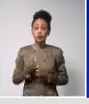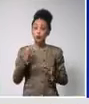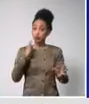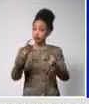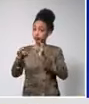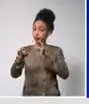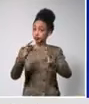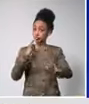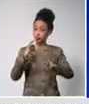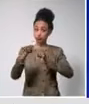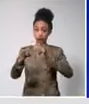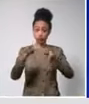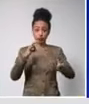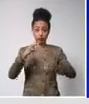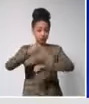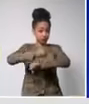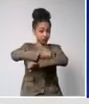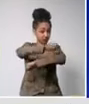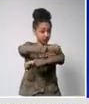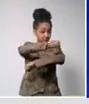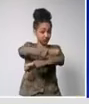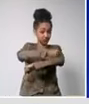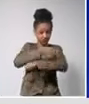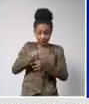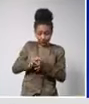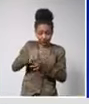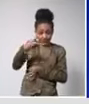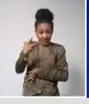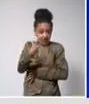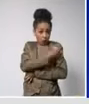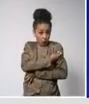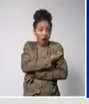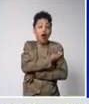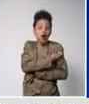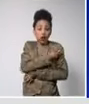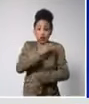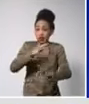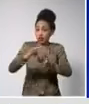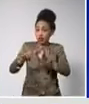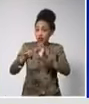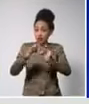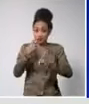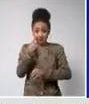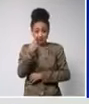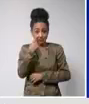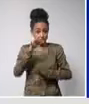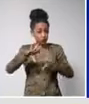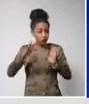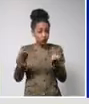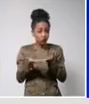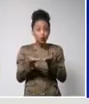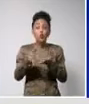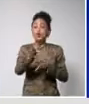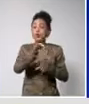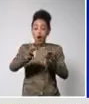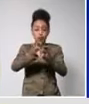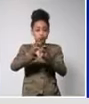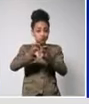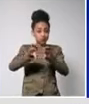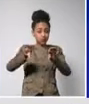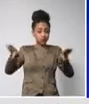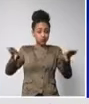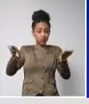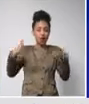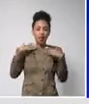transportación de estas vacunas, fíjense que todo es en camiones refrigerados hasta que llegue a